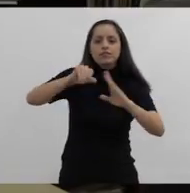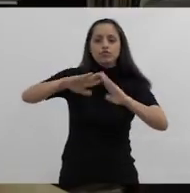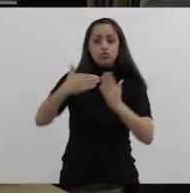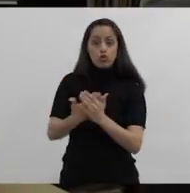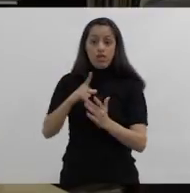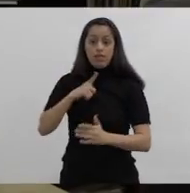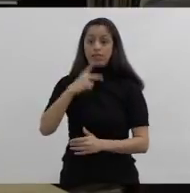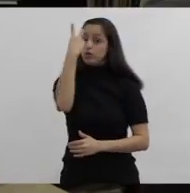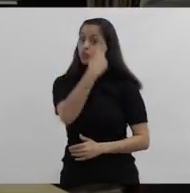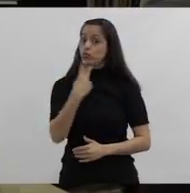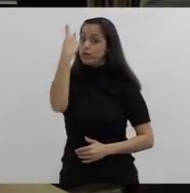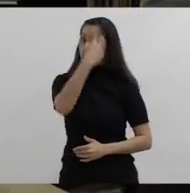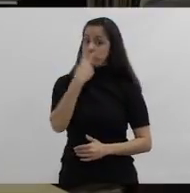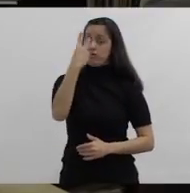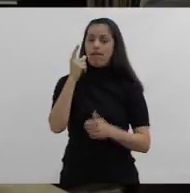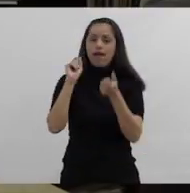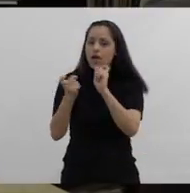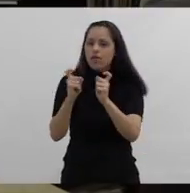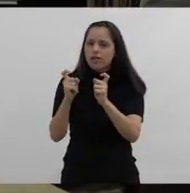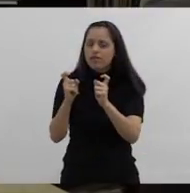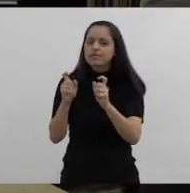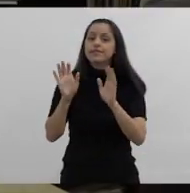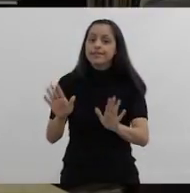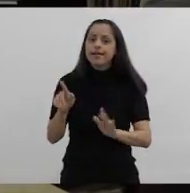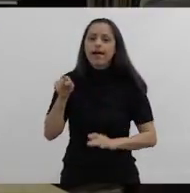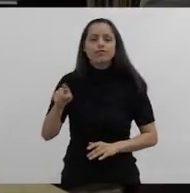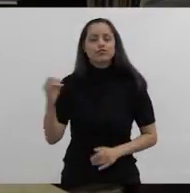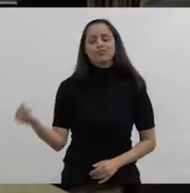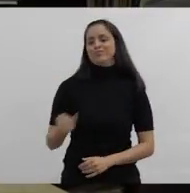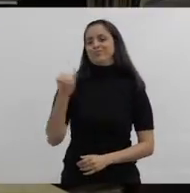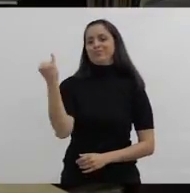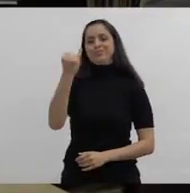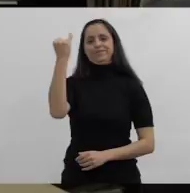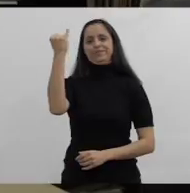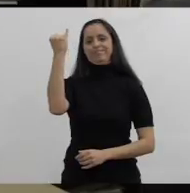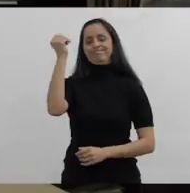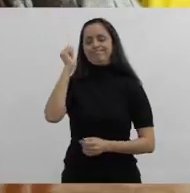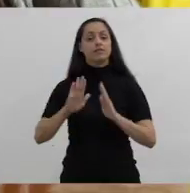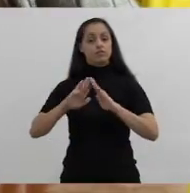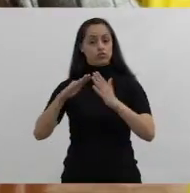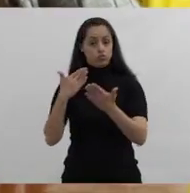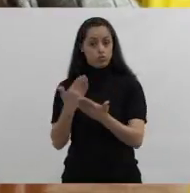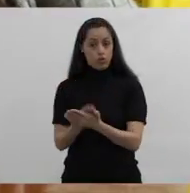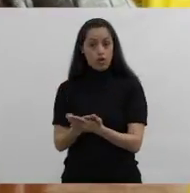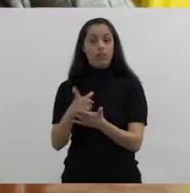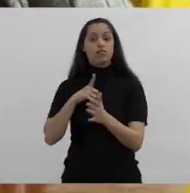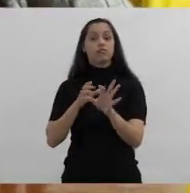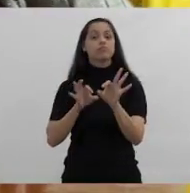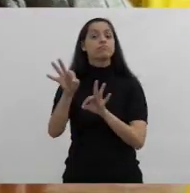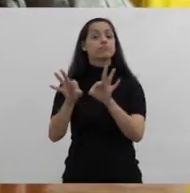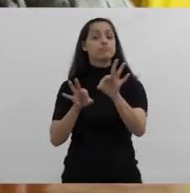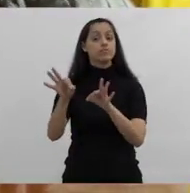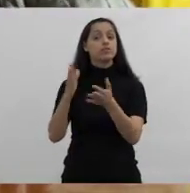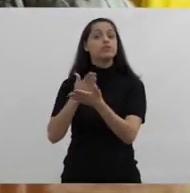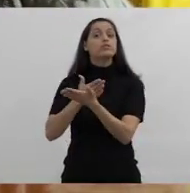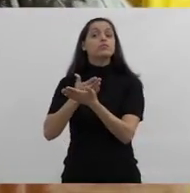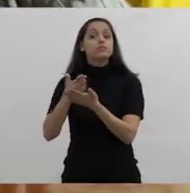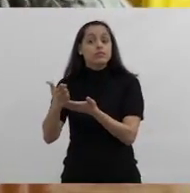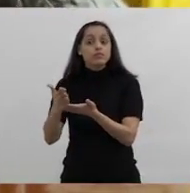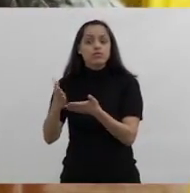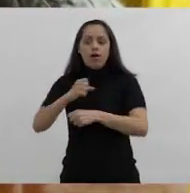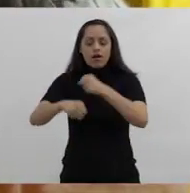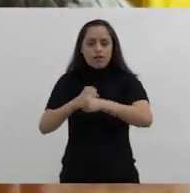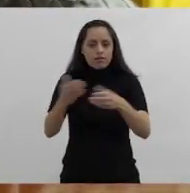actividades, entre ellas 2 horas semanales para la reunión entre todos, que es fundamental Esta escuela comenzó este año con el régimen